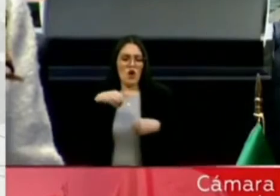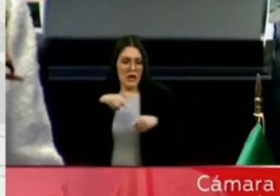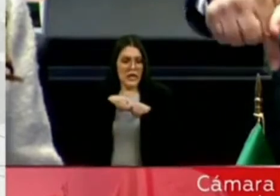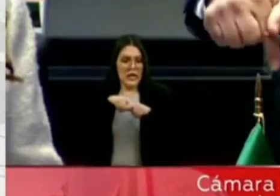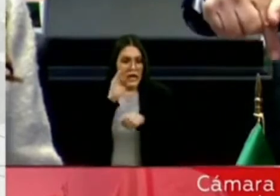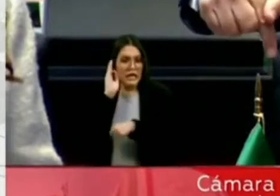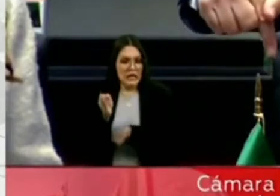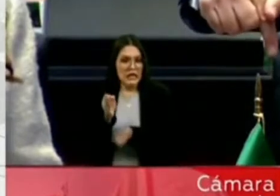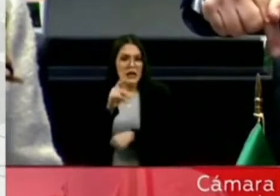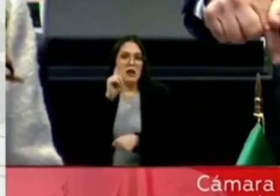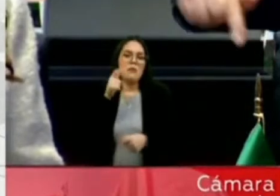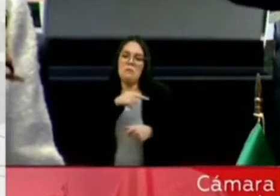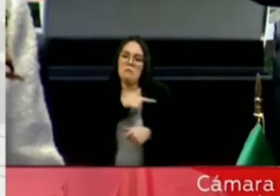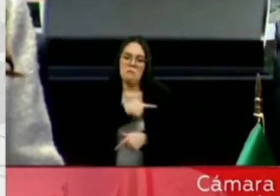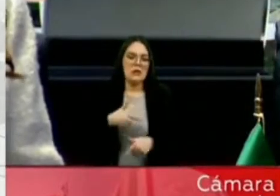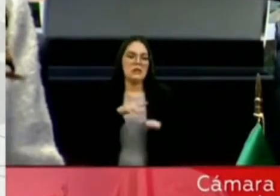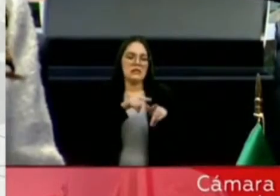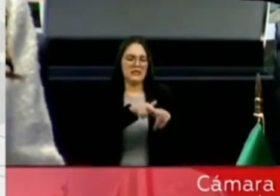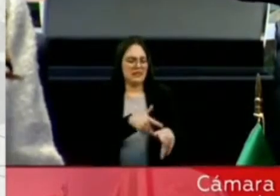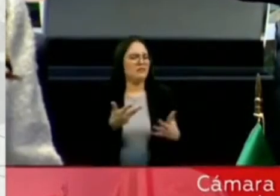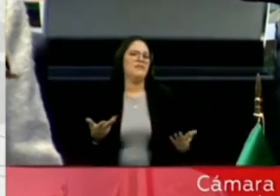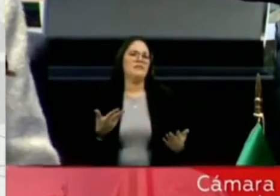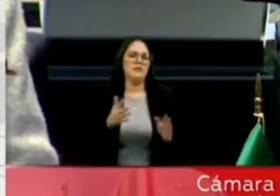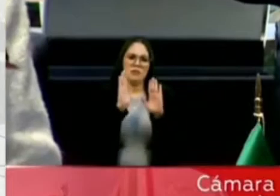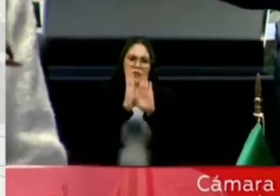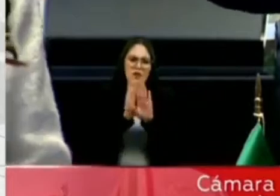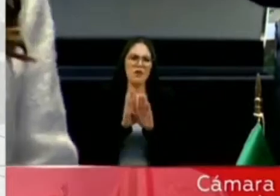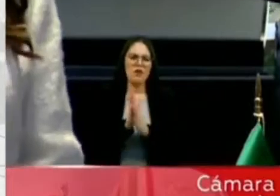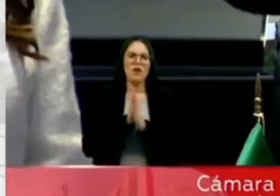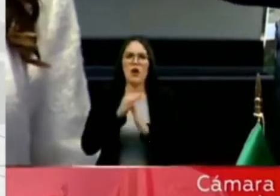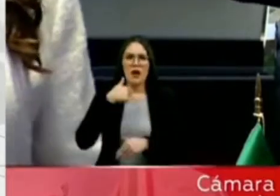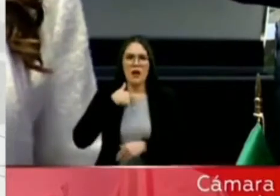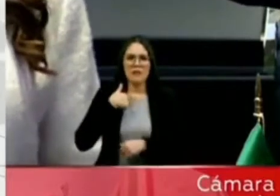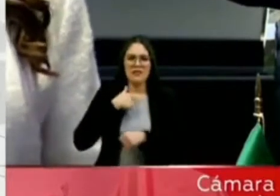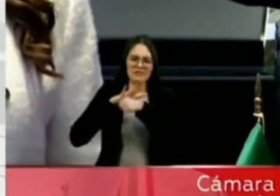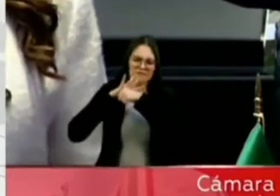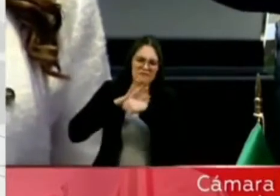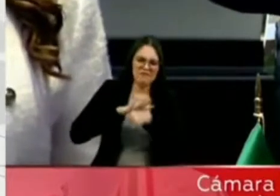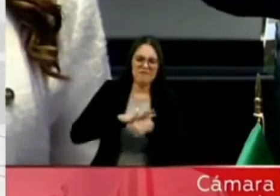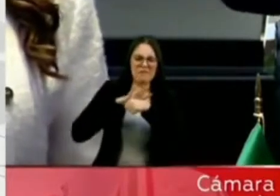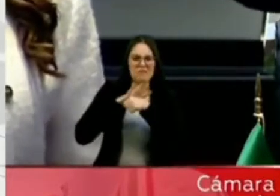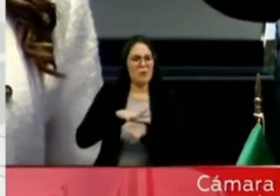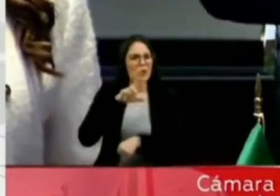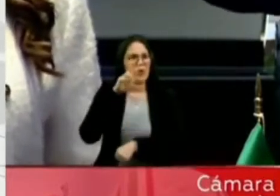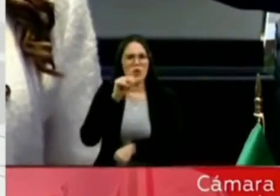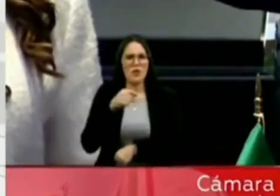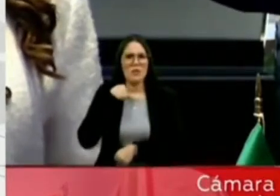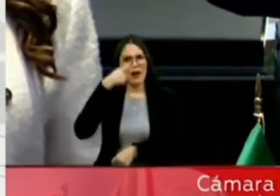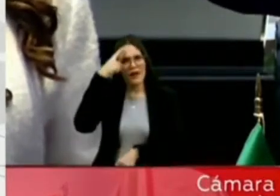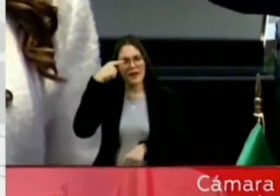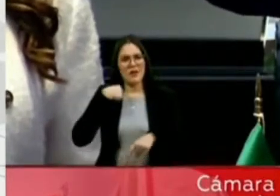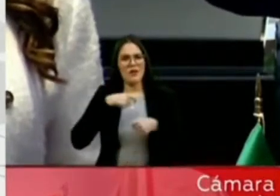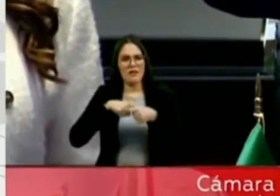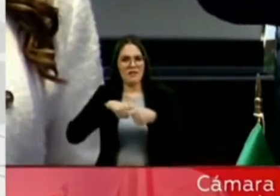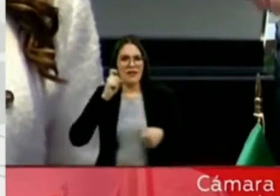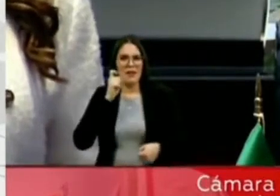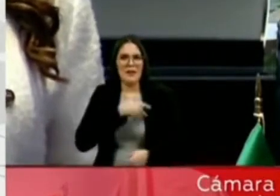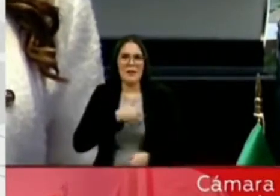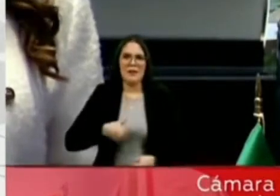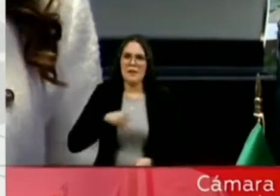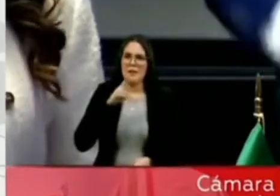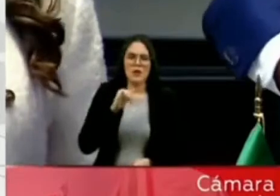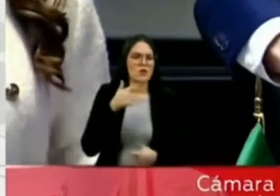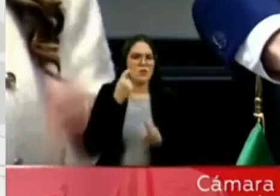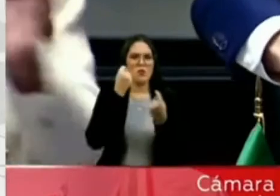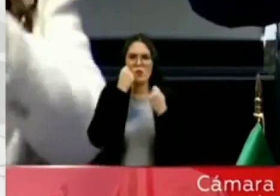que es primero el pueblo de México, y a mí no me van a presionar ni por la dirigencia del PRI ni por cualquier denuncia o amenaza. Vamos a